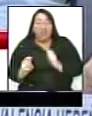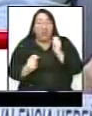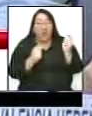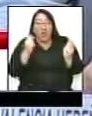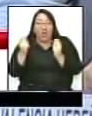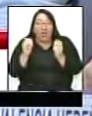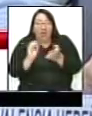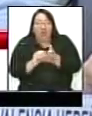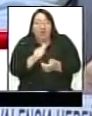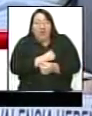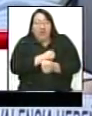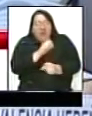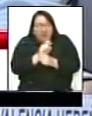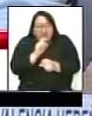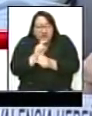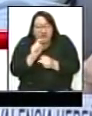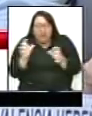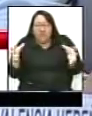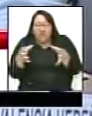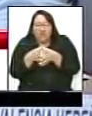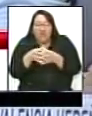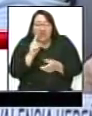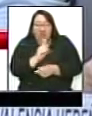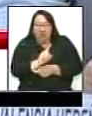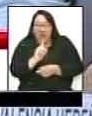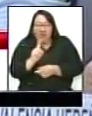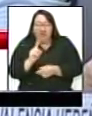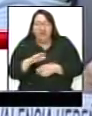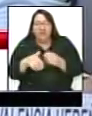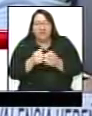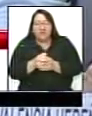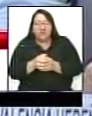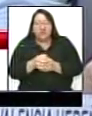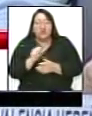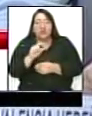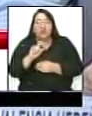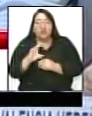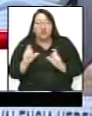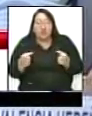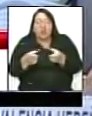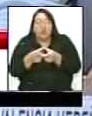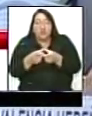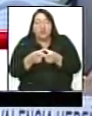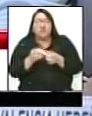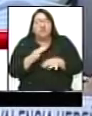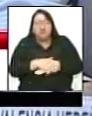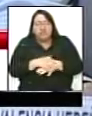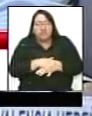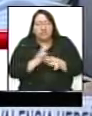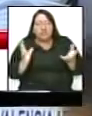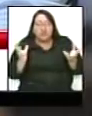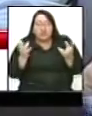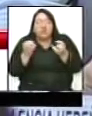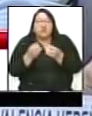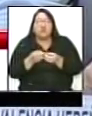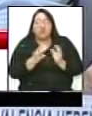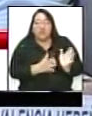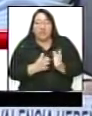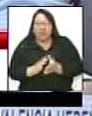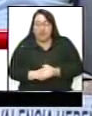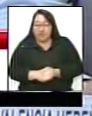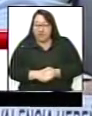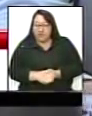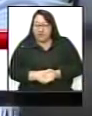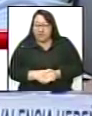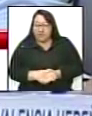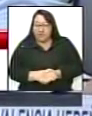y académica. Y cada una de estas subcomisiones devengan en los